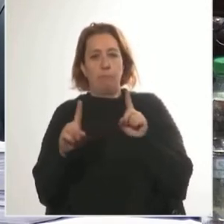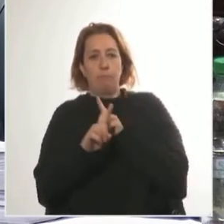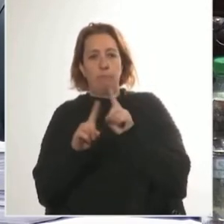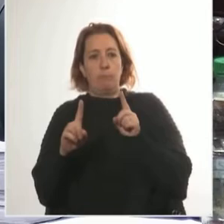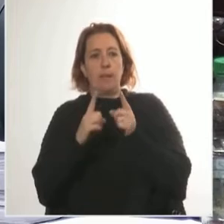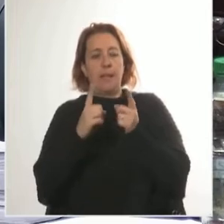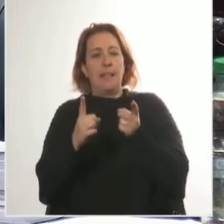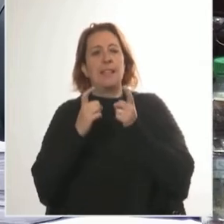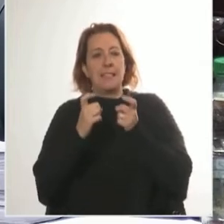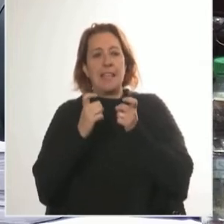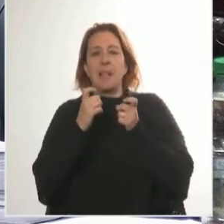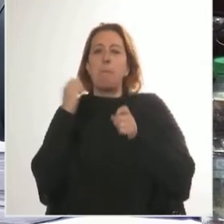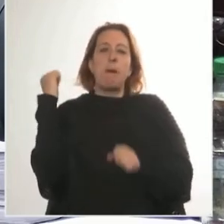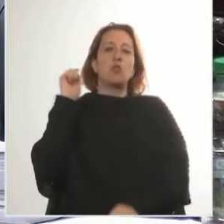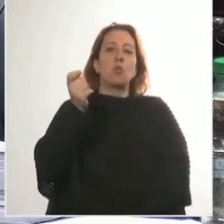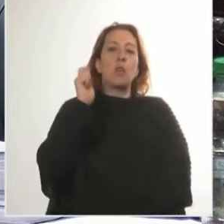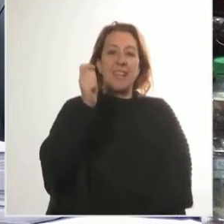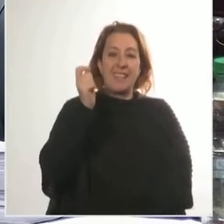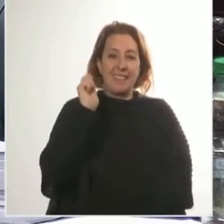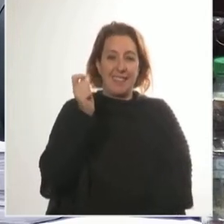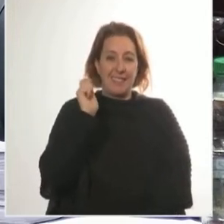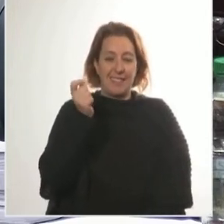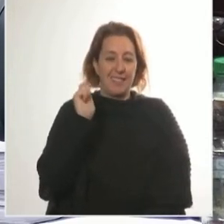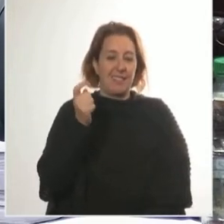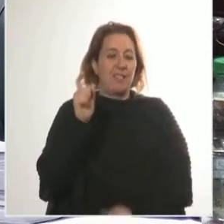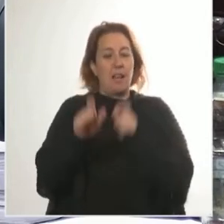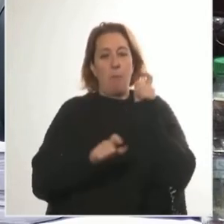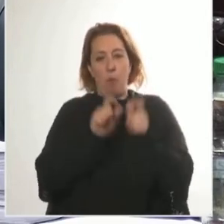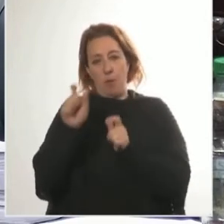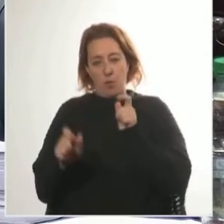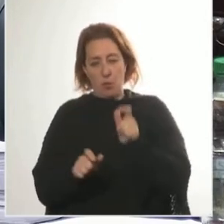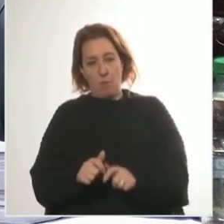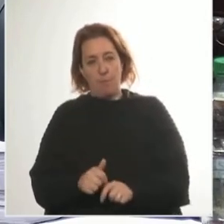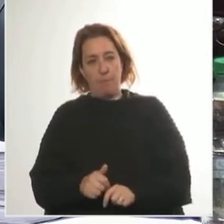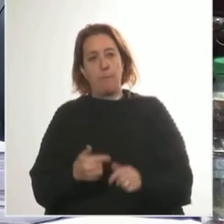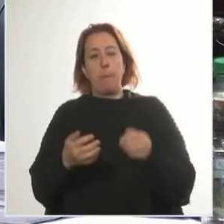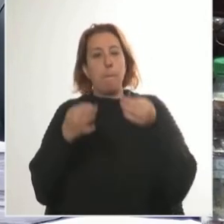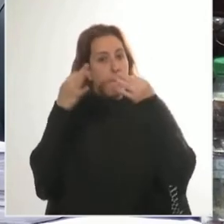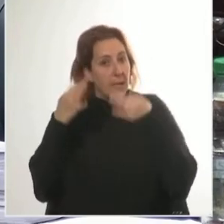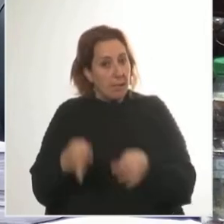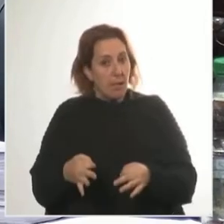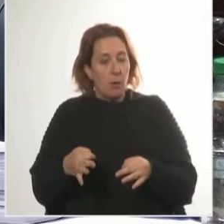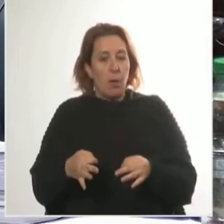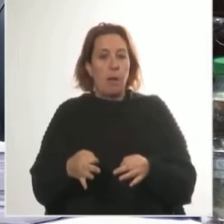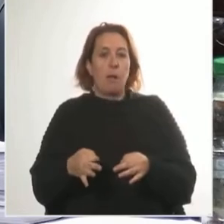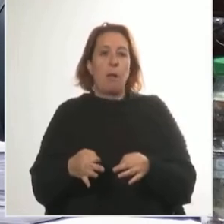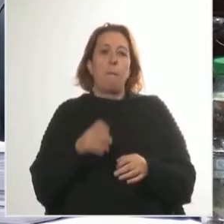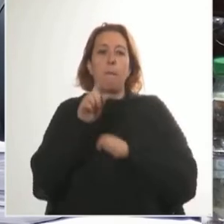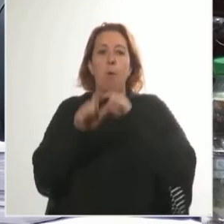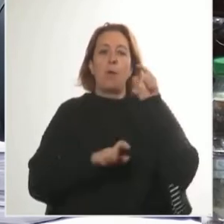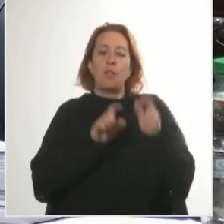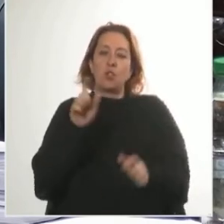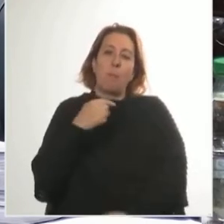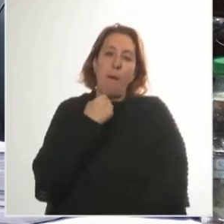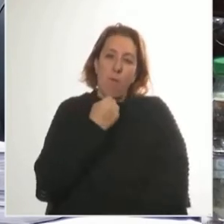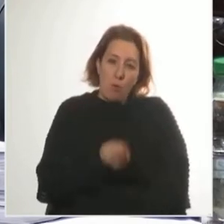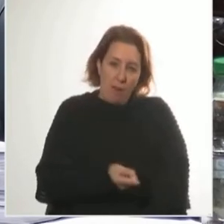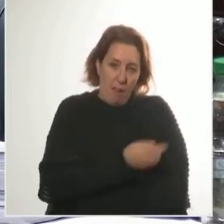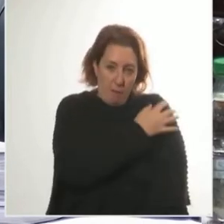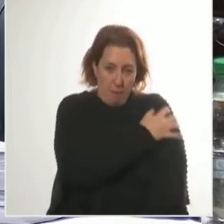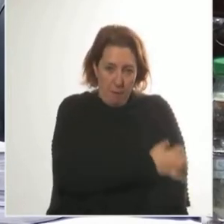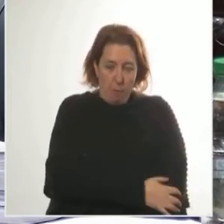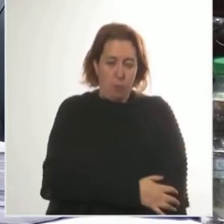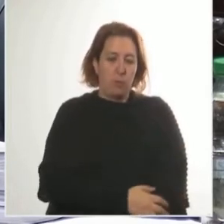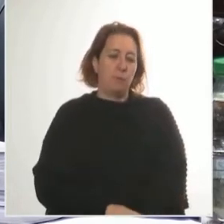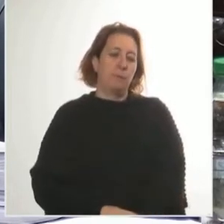las necesidades más urgentes de la población, en particular de la población más vulnerable,